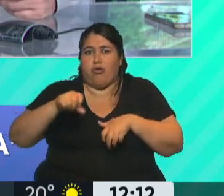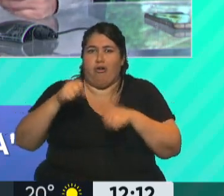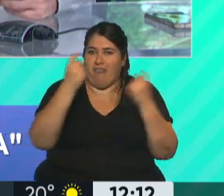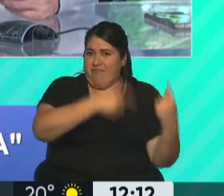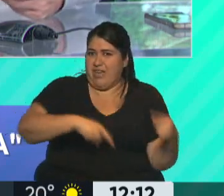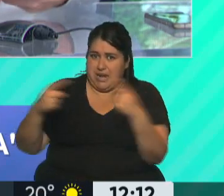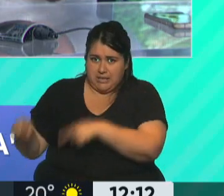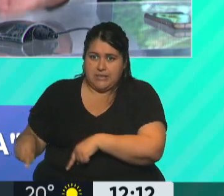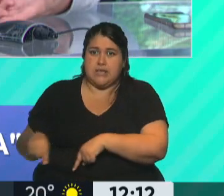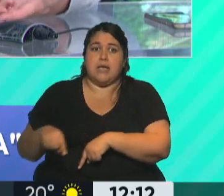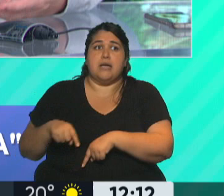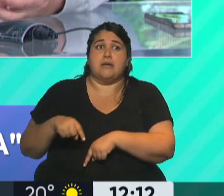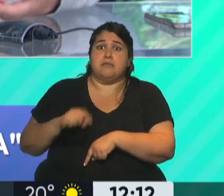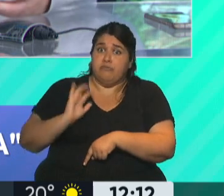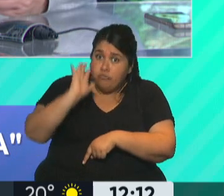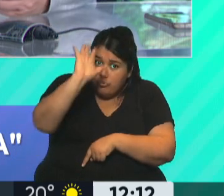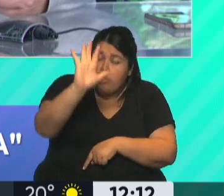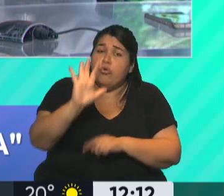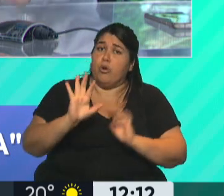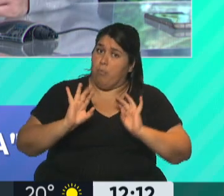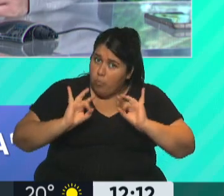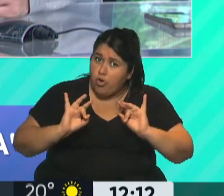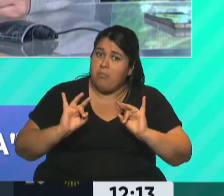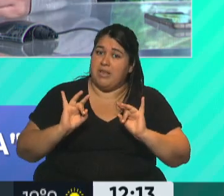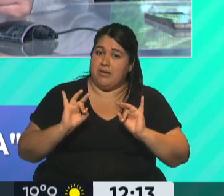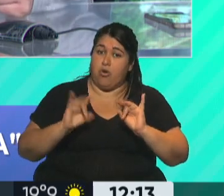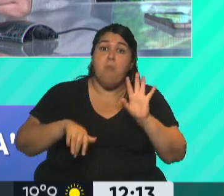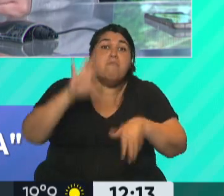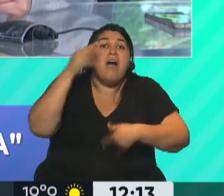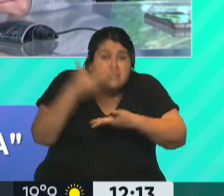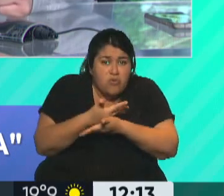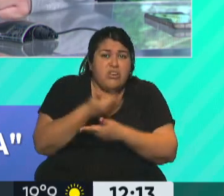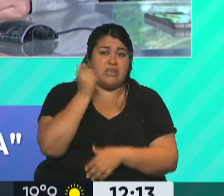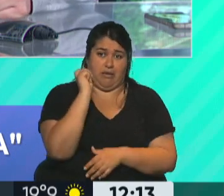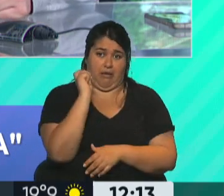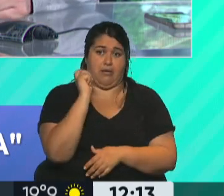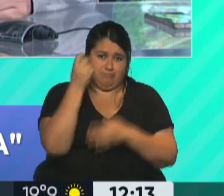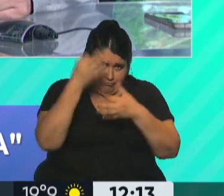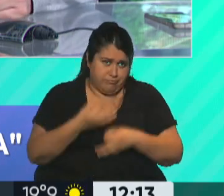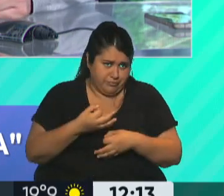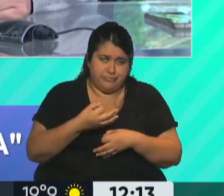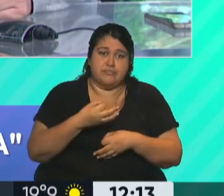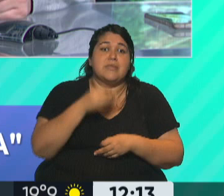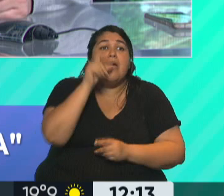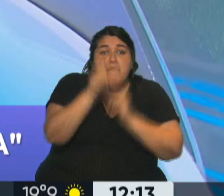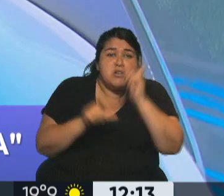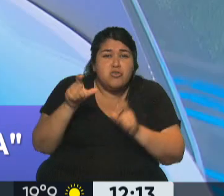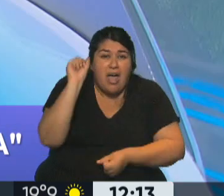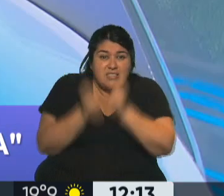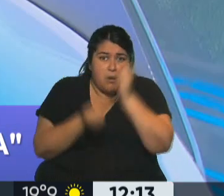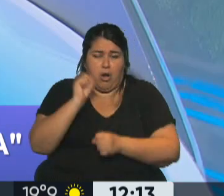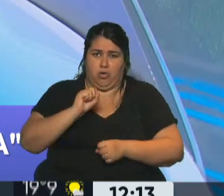a ir a un escenario muy complejo, incluso donde la que primera va a tener que sufrir esas consecuencias va a ser la clase media. Claro. Ahora, en